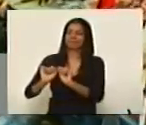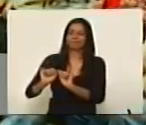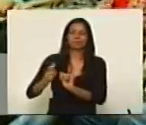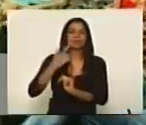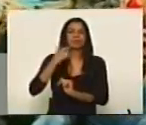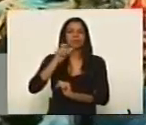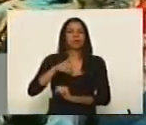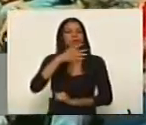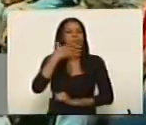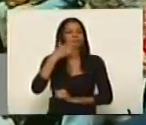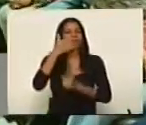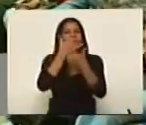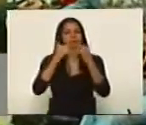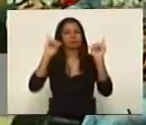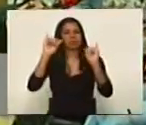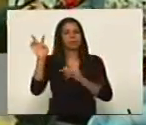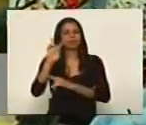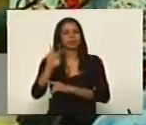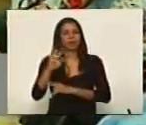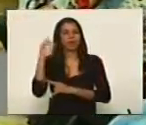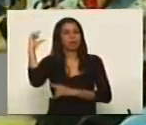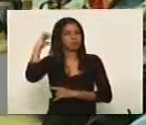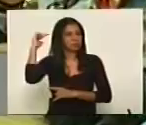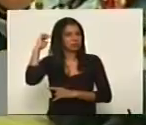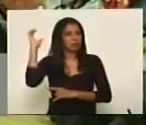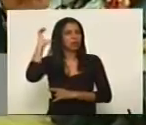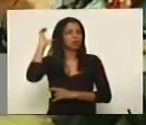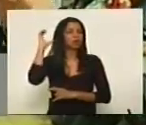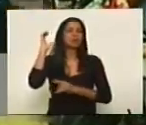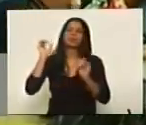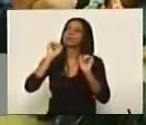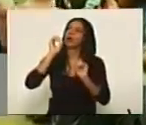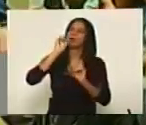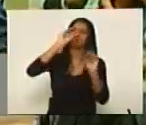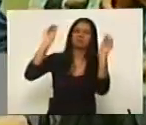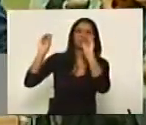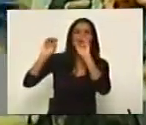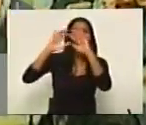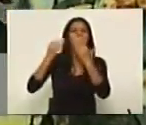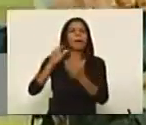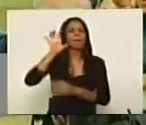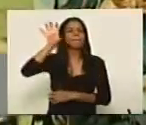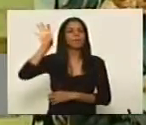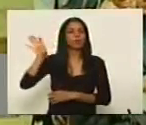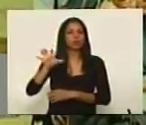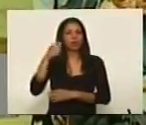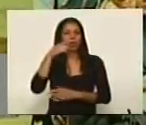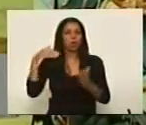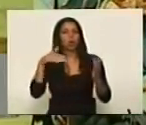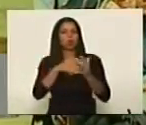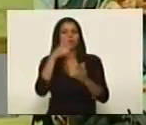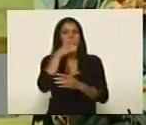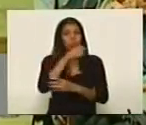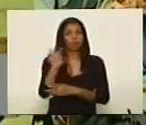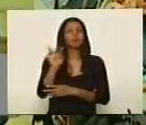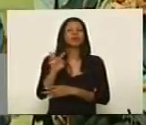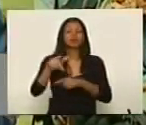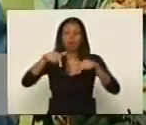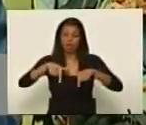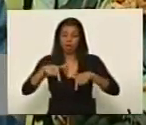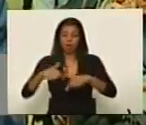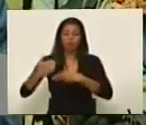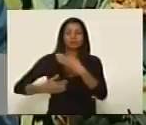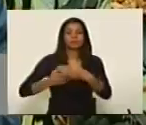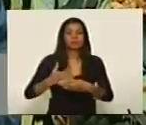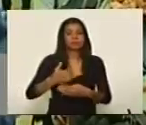soberanía, sino además por un tema de sentido común, alertamos a Venezuela y al mundo que estas sanciones iban contra el pueblo venezolano. Hoy, no solamente